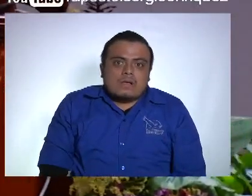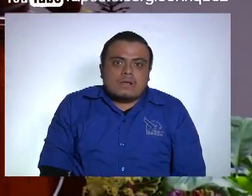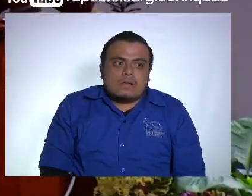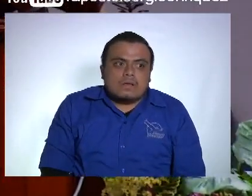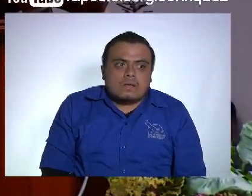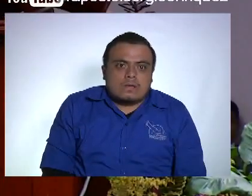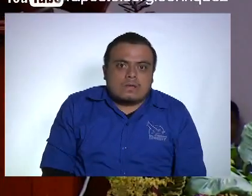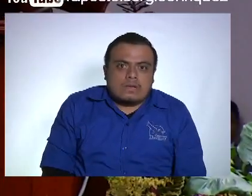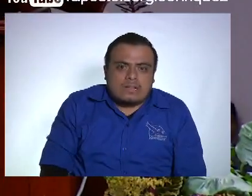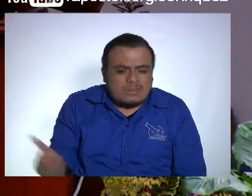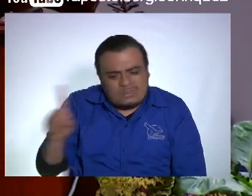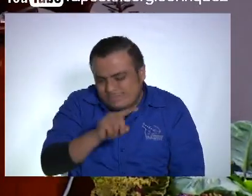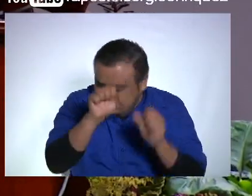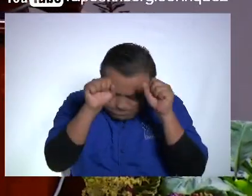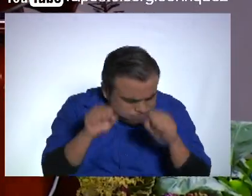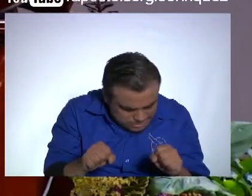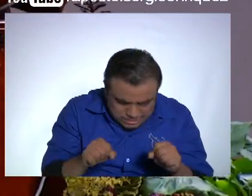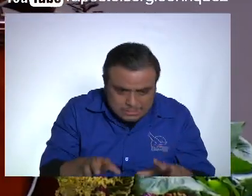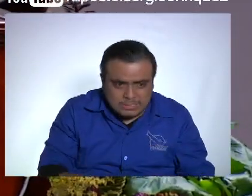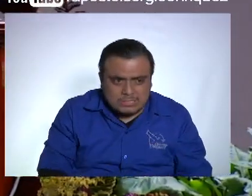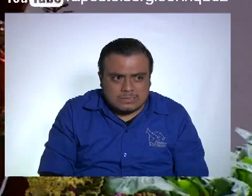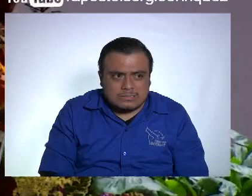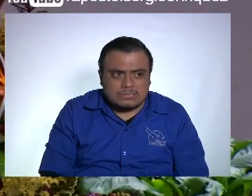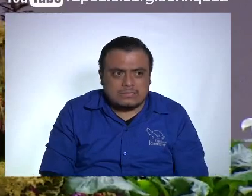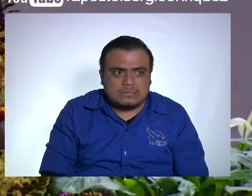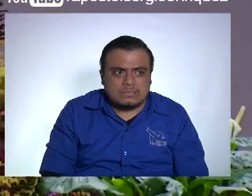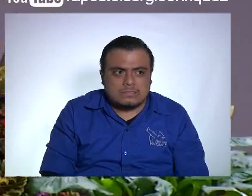wow, ya no aguanto la espalda.